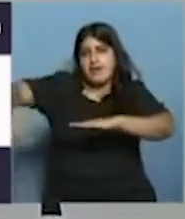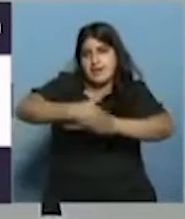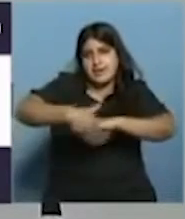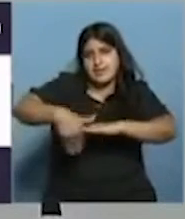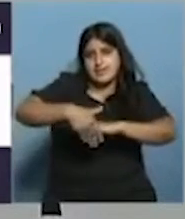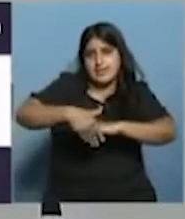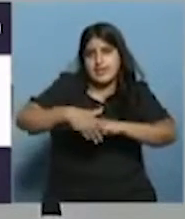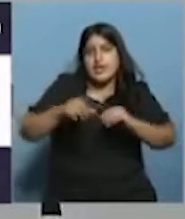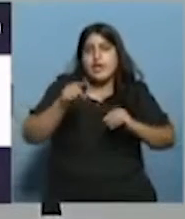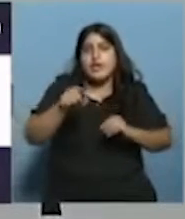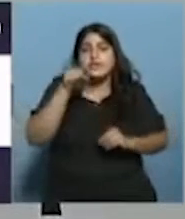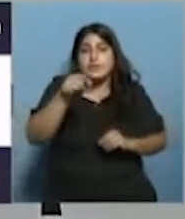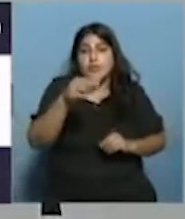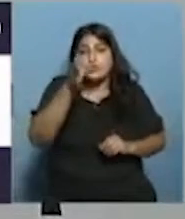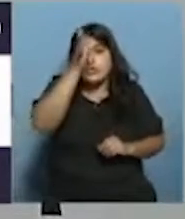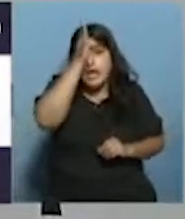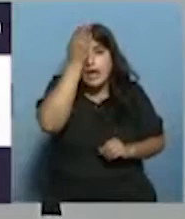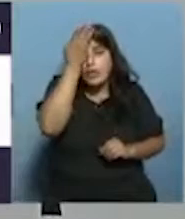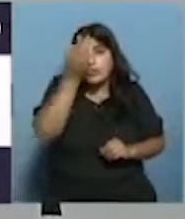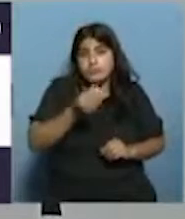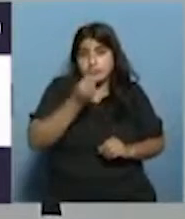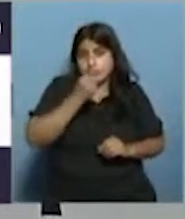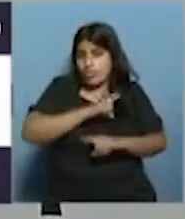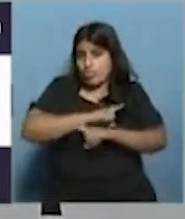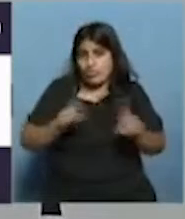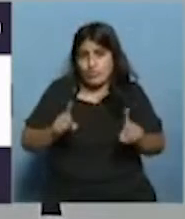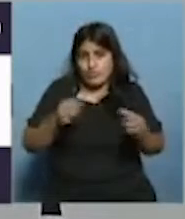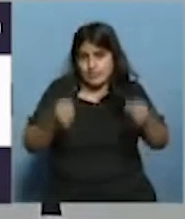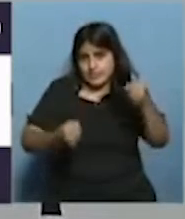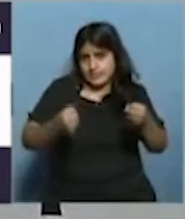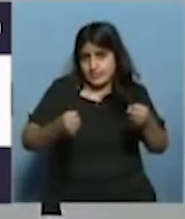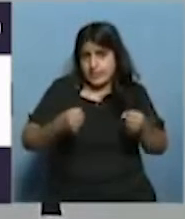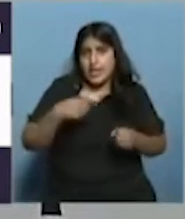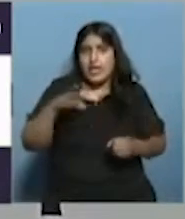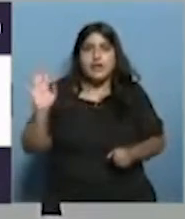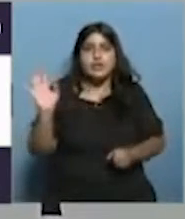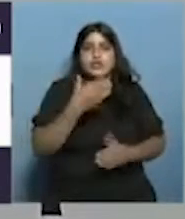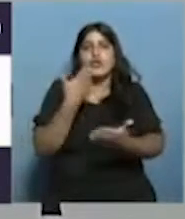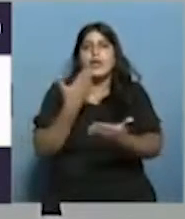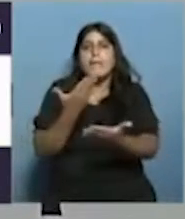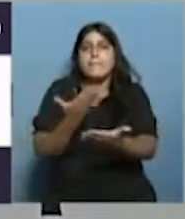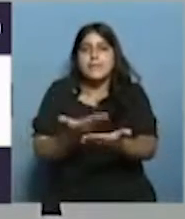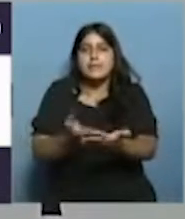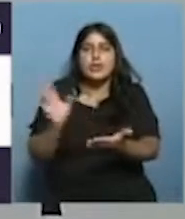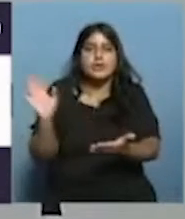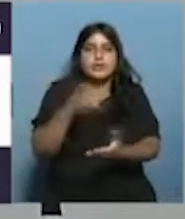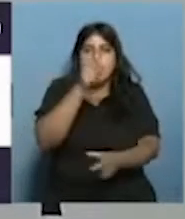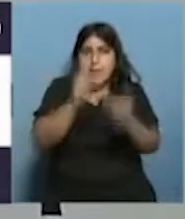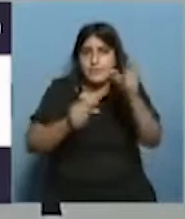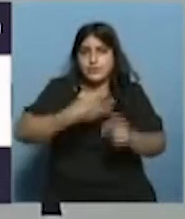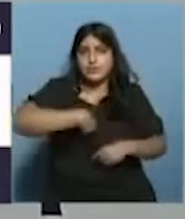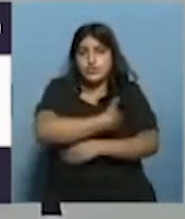voy a ingerir alcohol, pero no voy a manejar. O sea que esto vuelvo a pedirle a toda la comunidad, a toda la sociedad, que